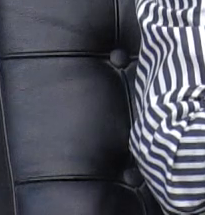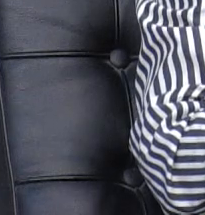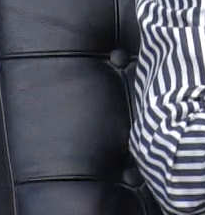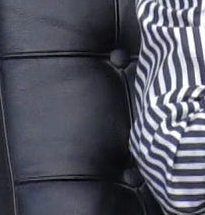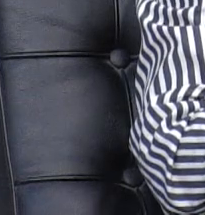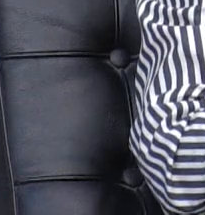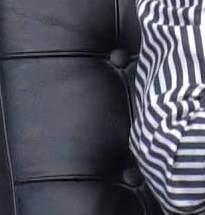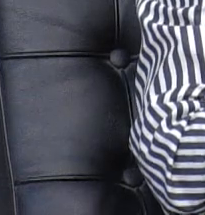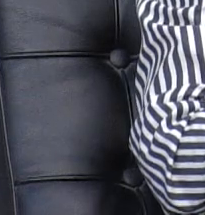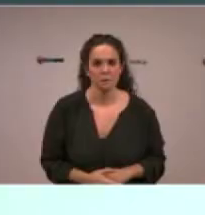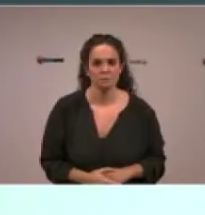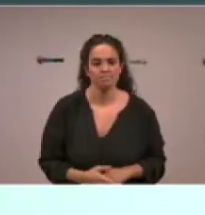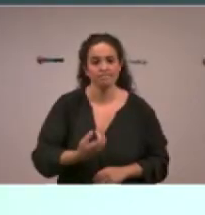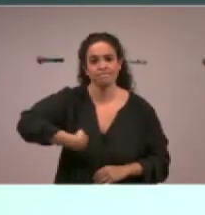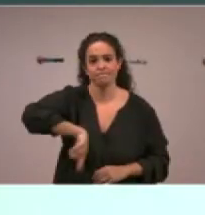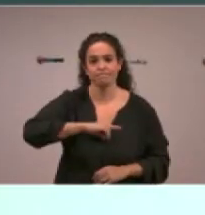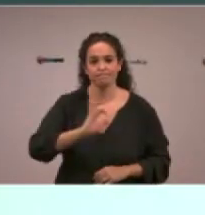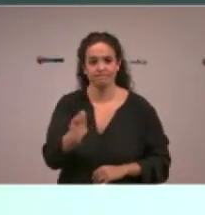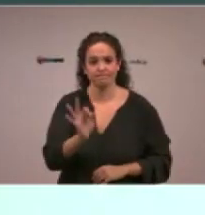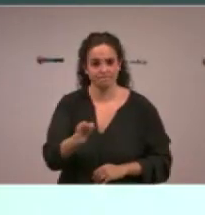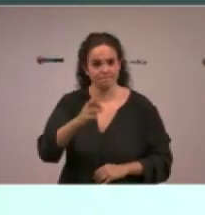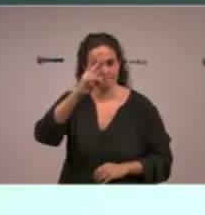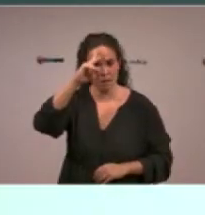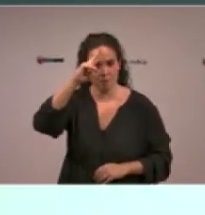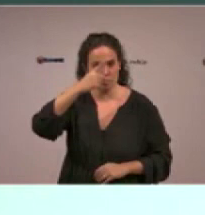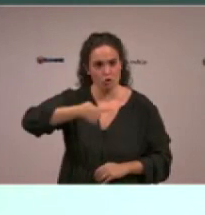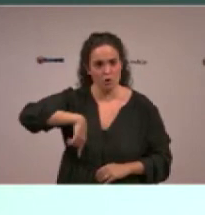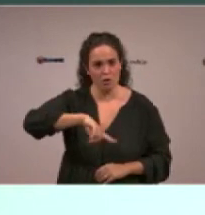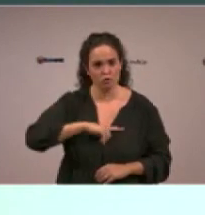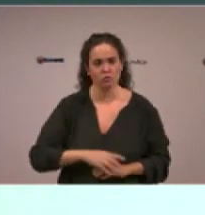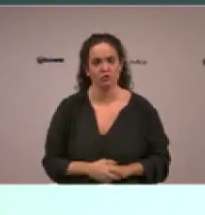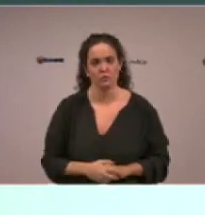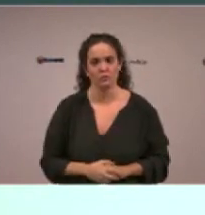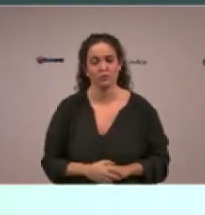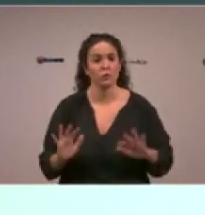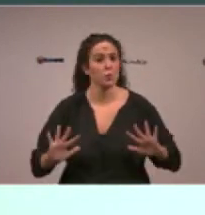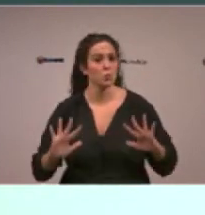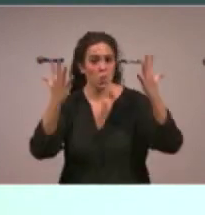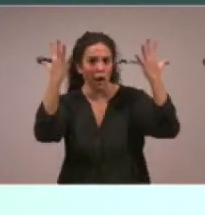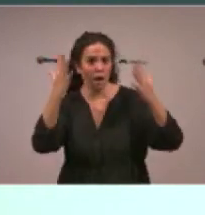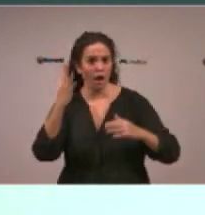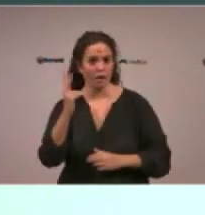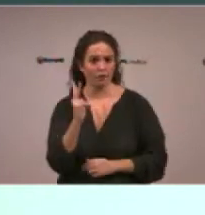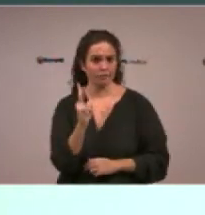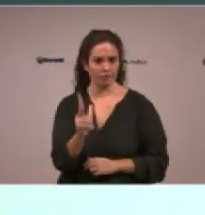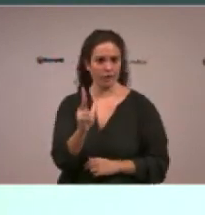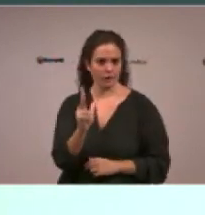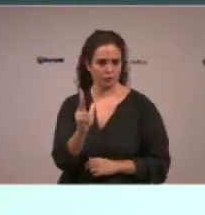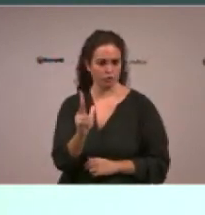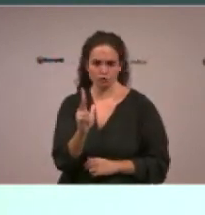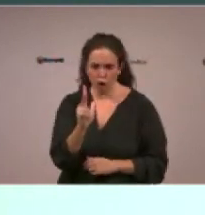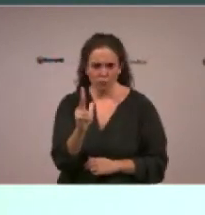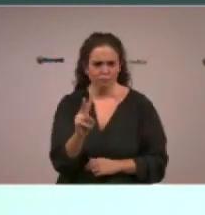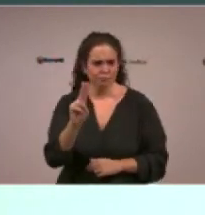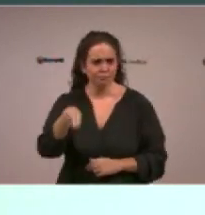duros? Hay preocupación. Señalar que, evidentemente, el derecho a la huelga es un derecho que existe